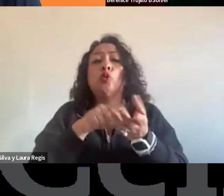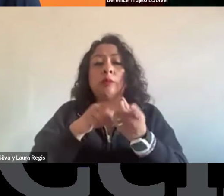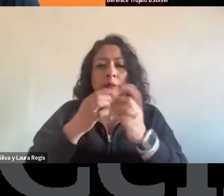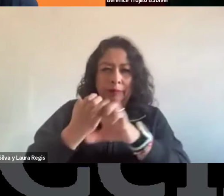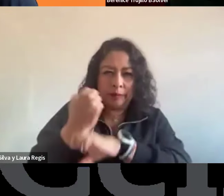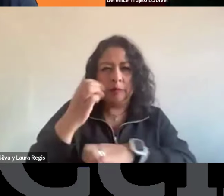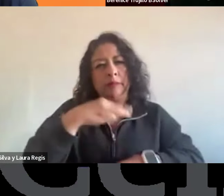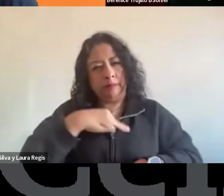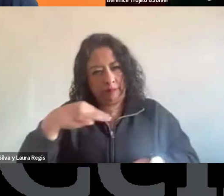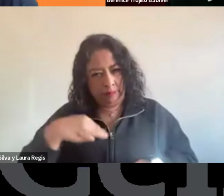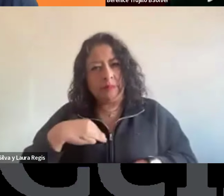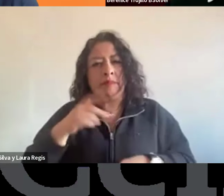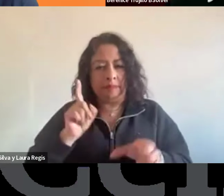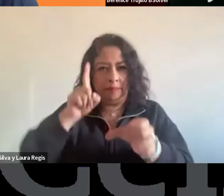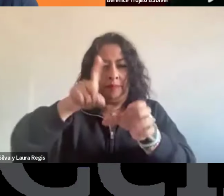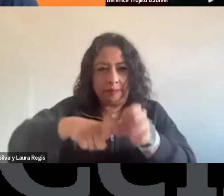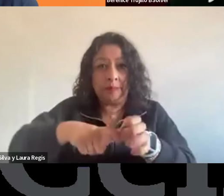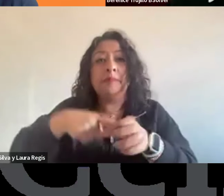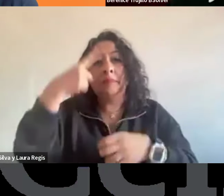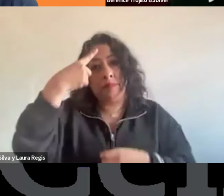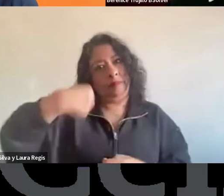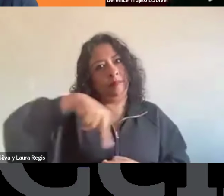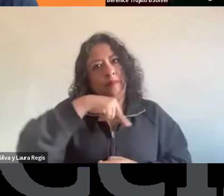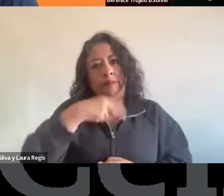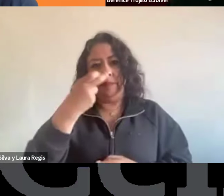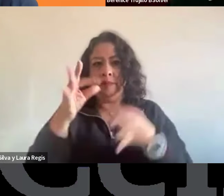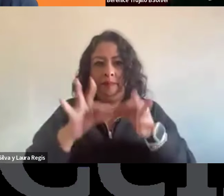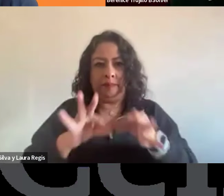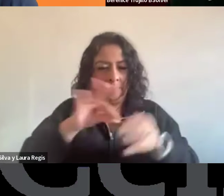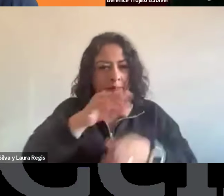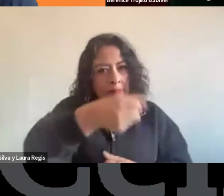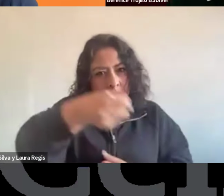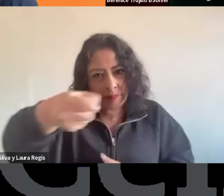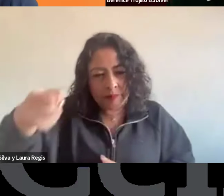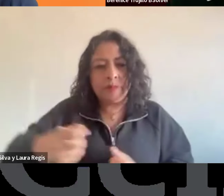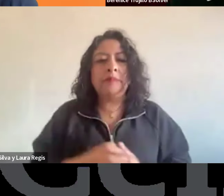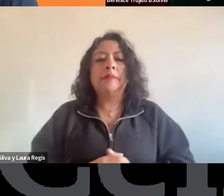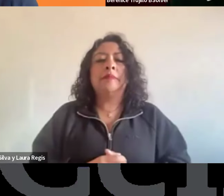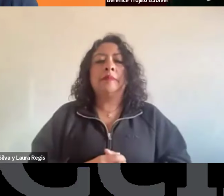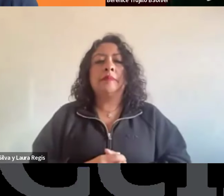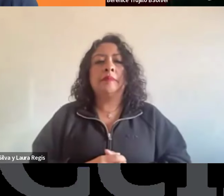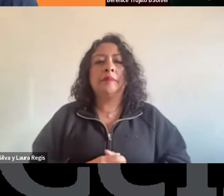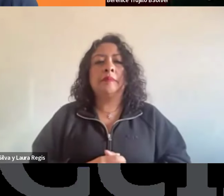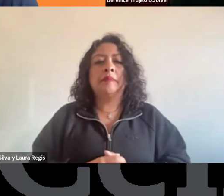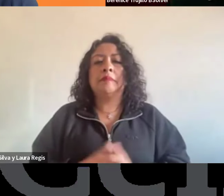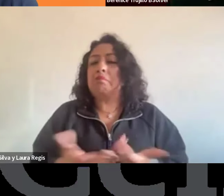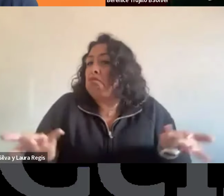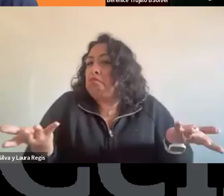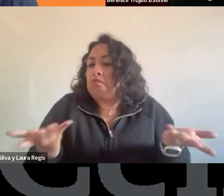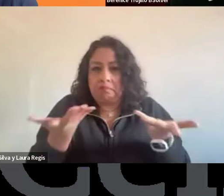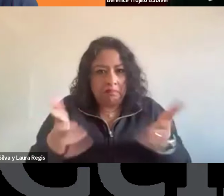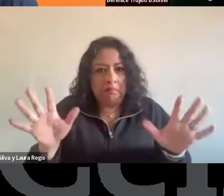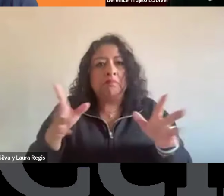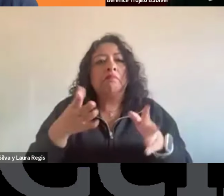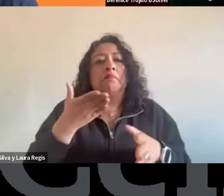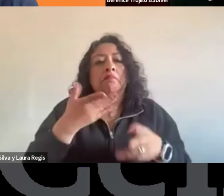estado o municipio nos están siguiendo. Para nosotros es muy importante saludarles. Así que, sin más, me gustaría